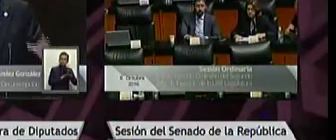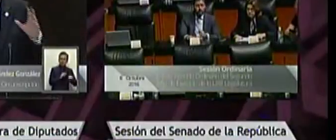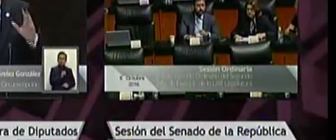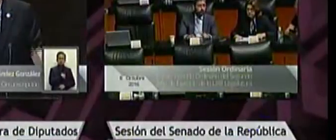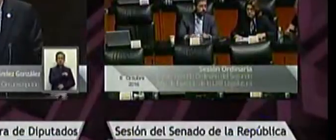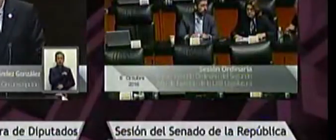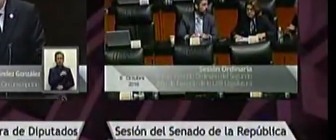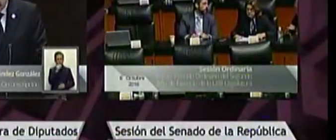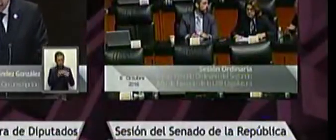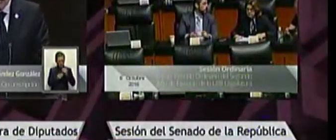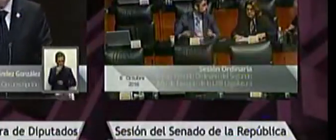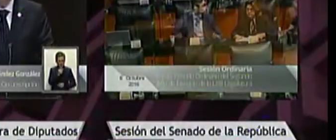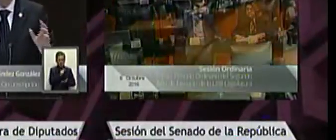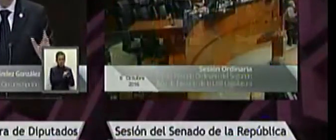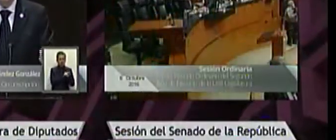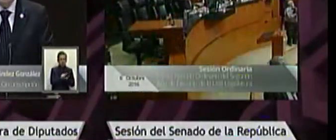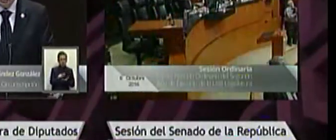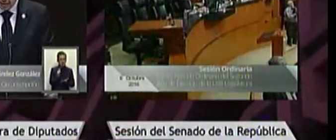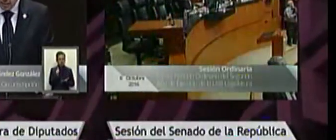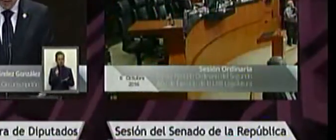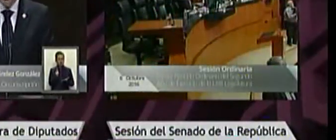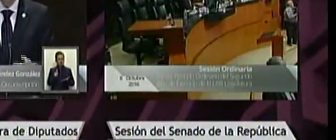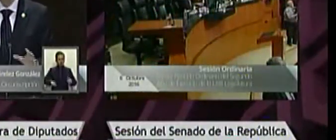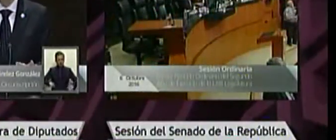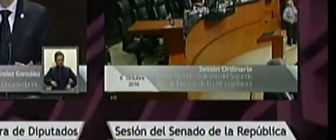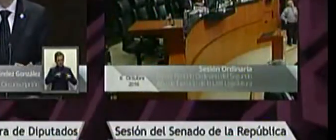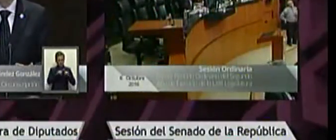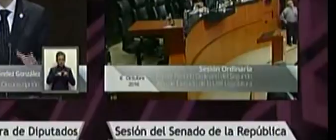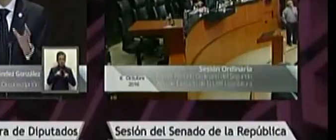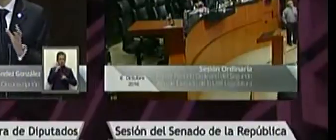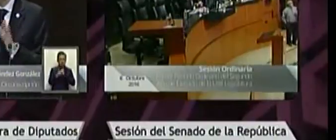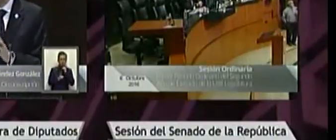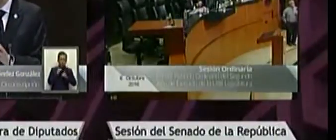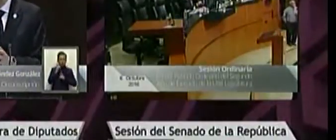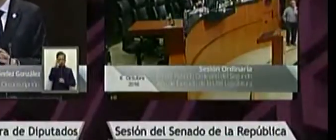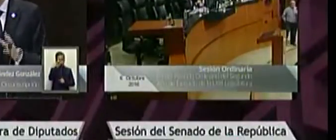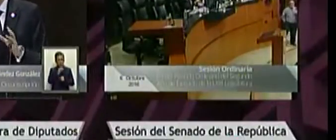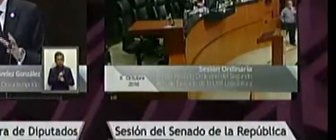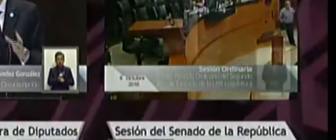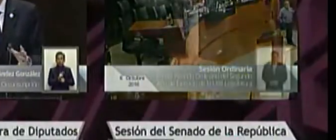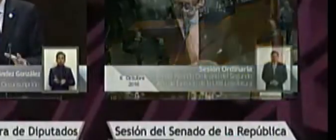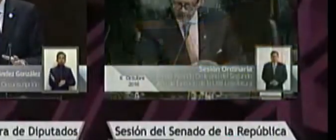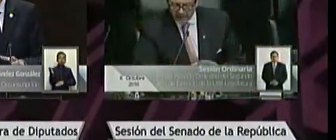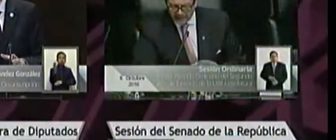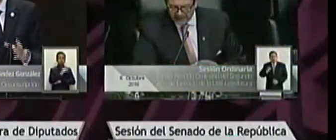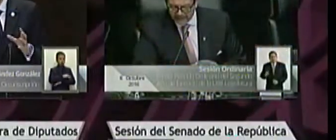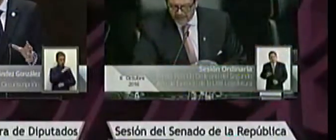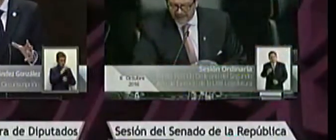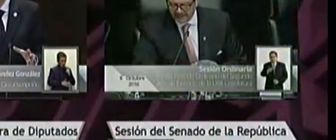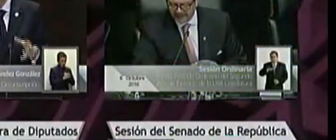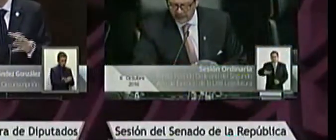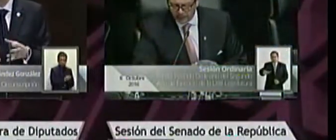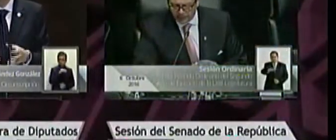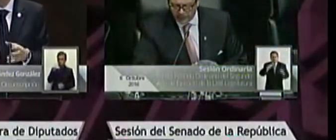aseo, actividades recreativas y culturales para después volver a casa con sus familias, para